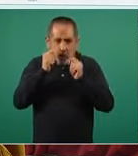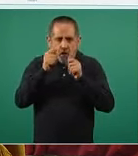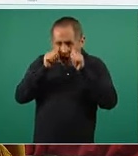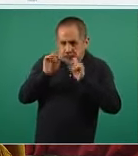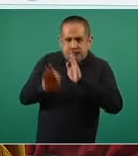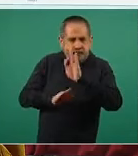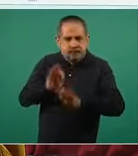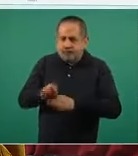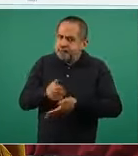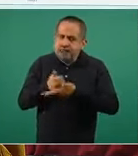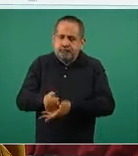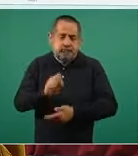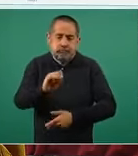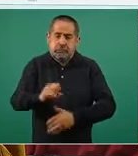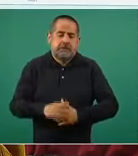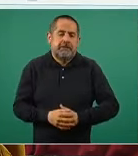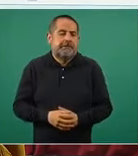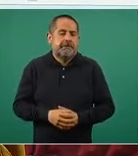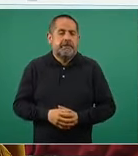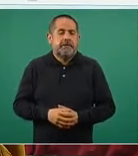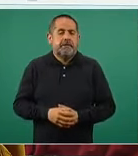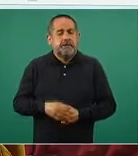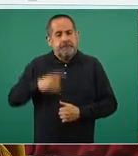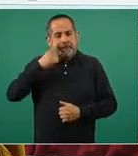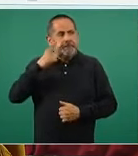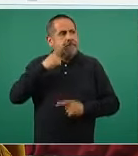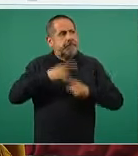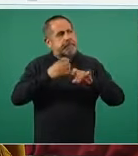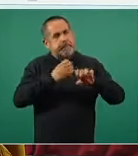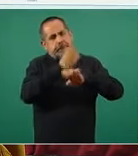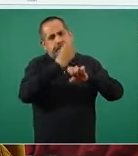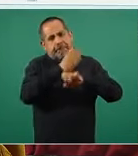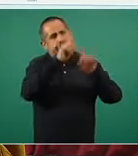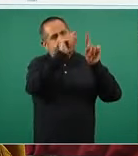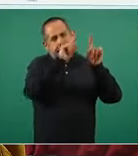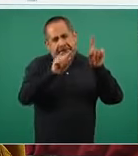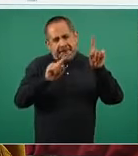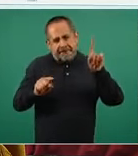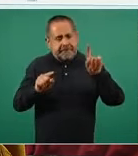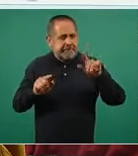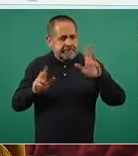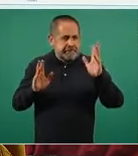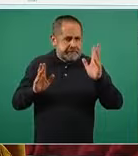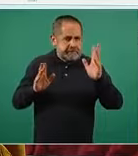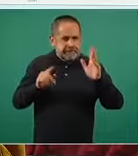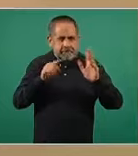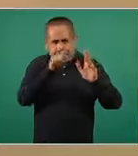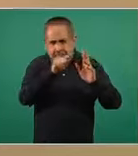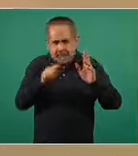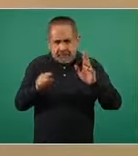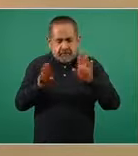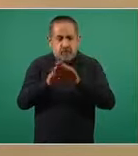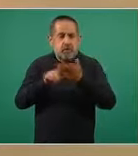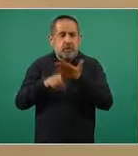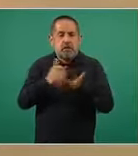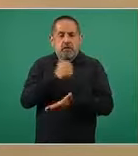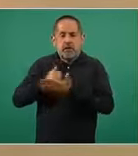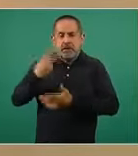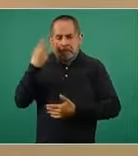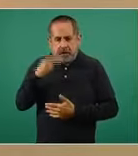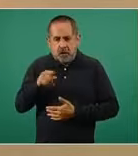migratorio. Observemos pues cómo las entidades federativas que tienen una mayor concentración de estos casos son la Ciudad de